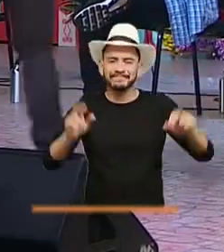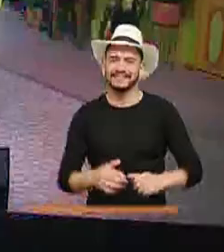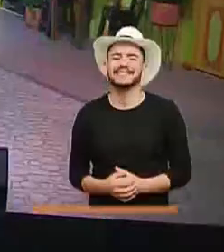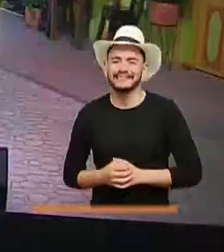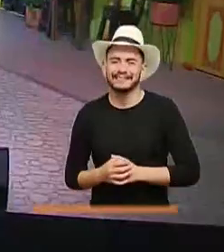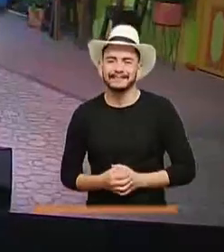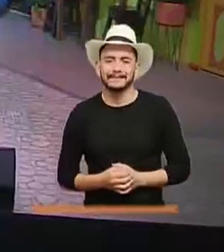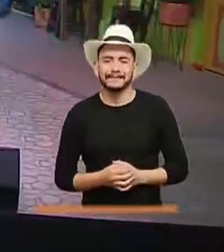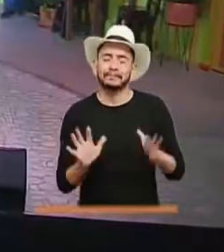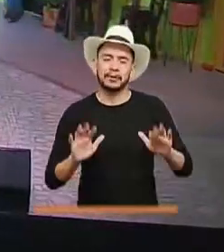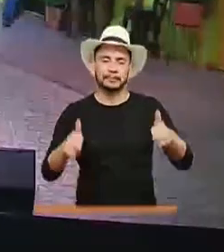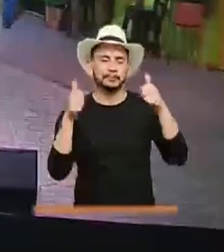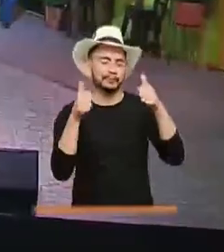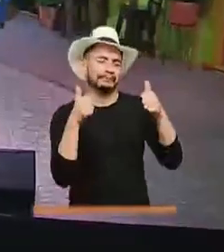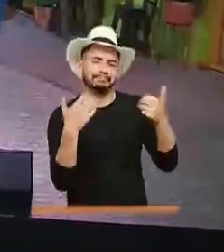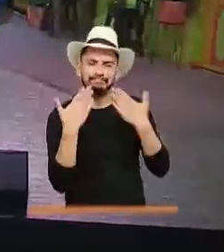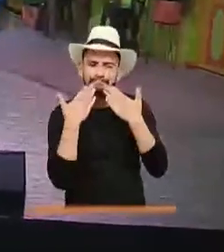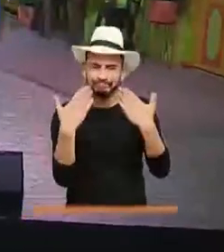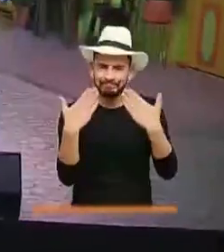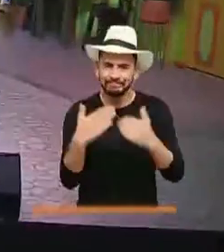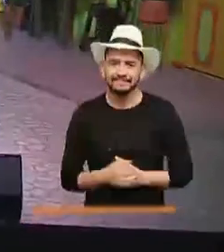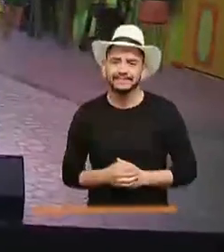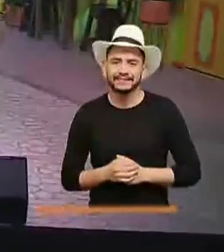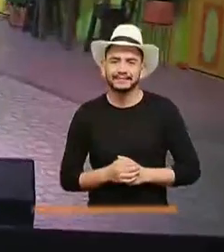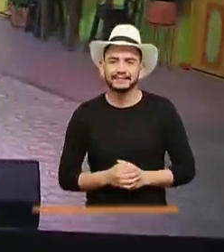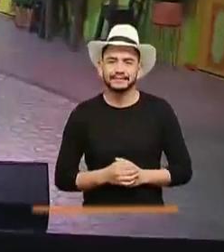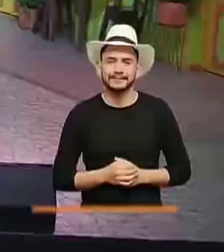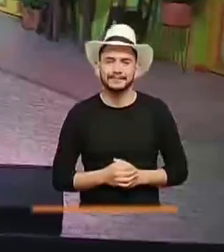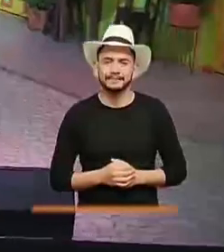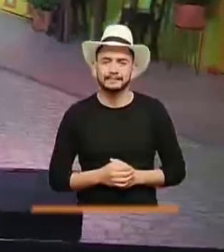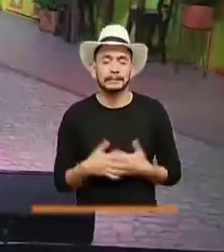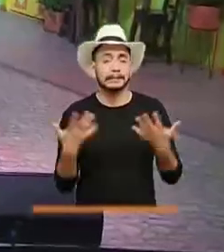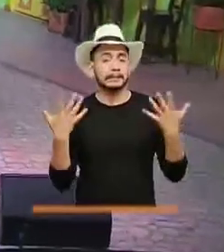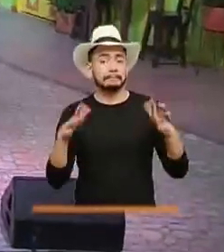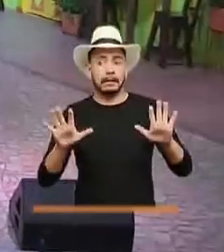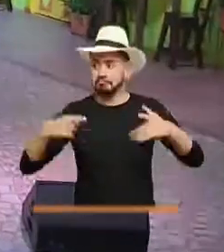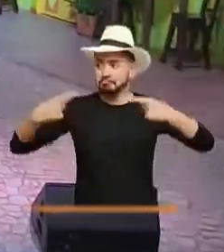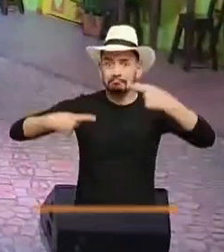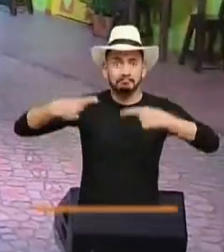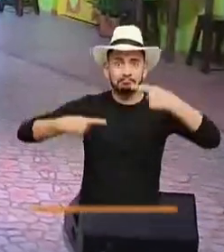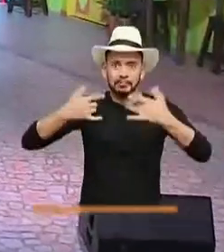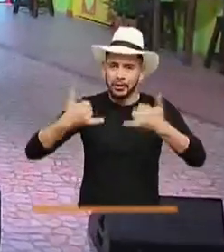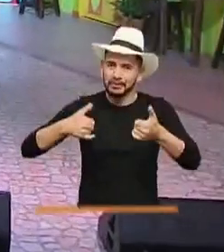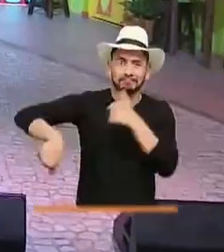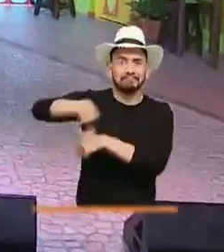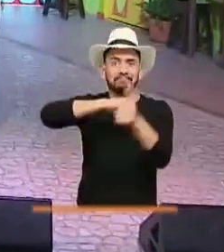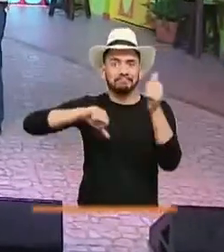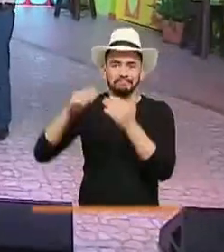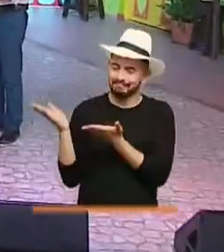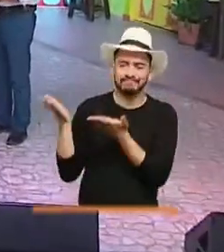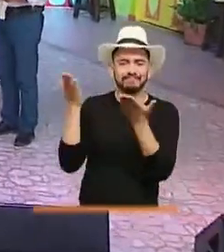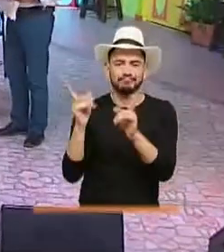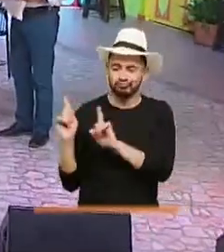Bueno, trovadores, muchas gracias. Finaliza, finaliza esta primera con controversia y llamamos a los trovadores